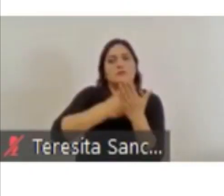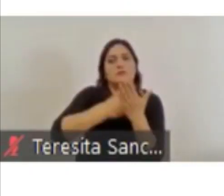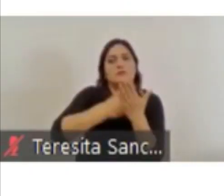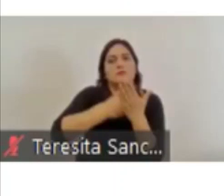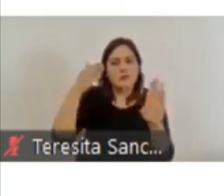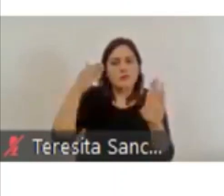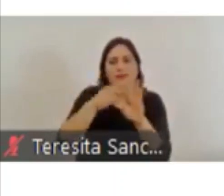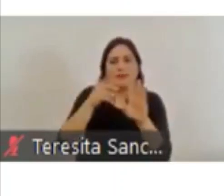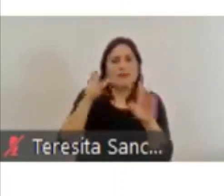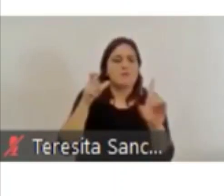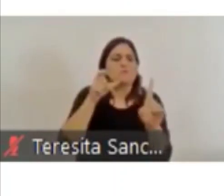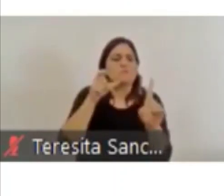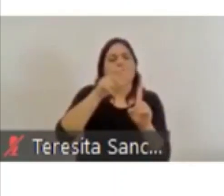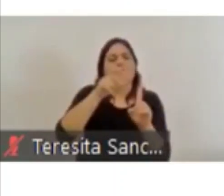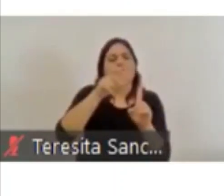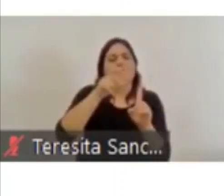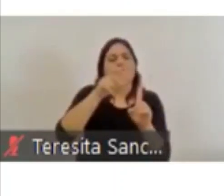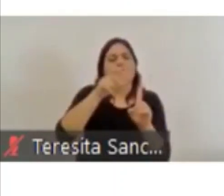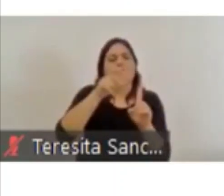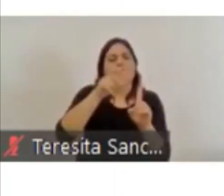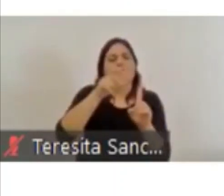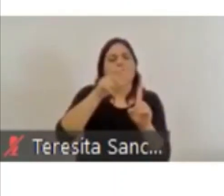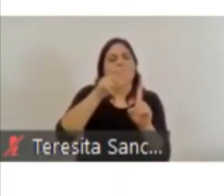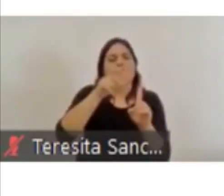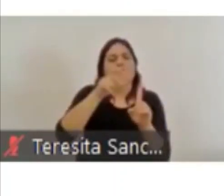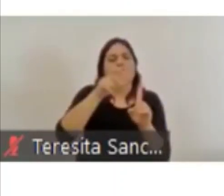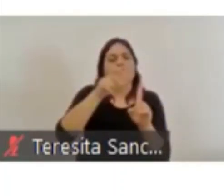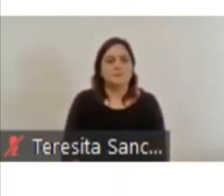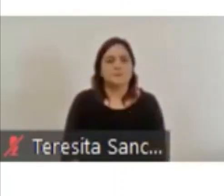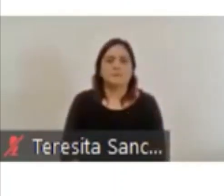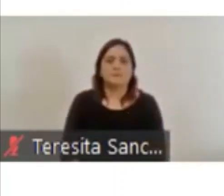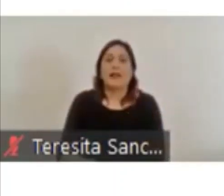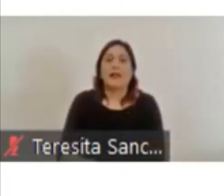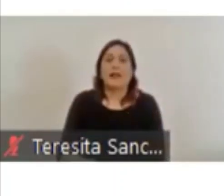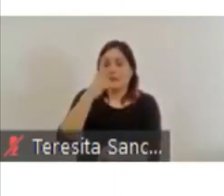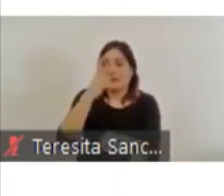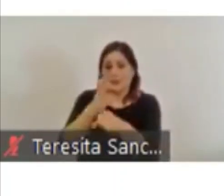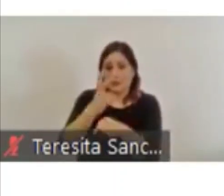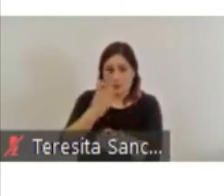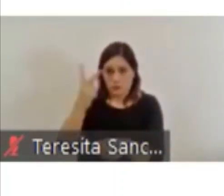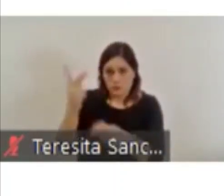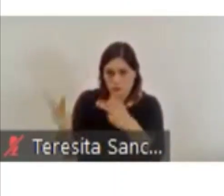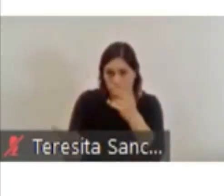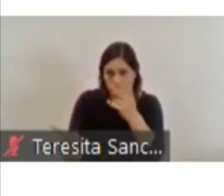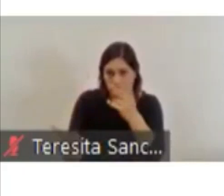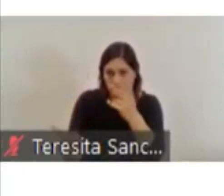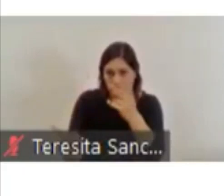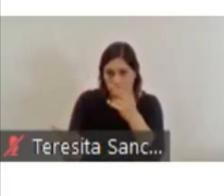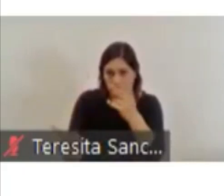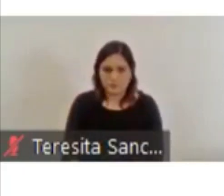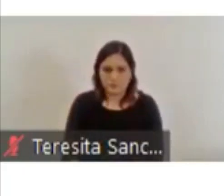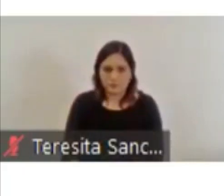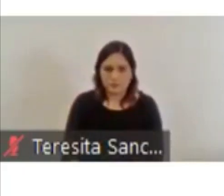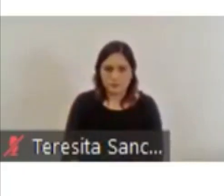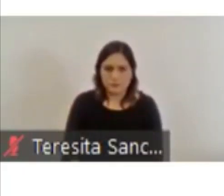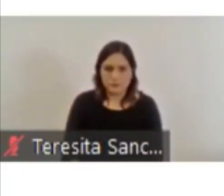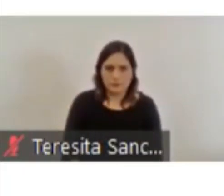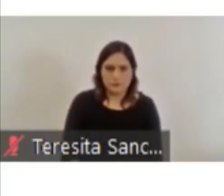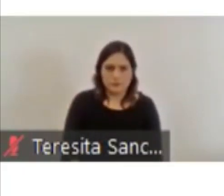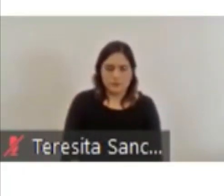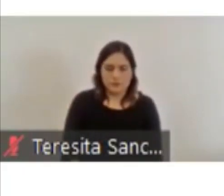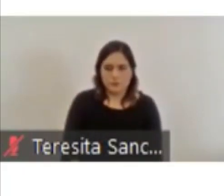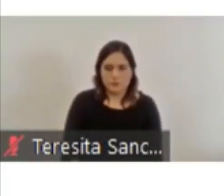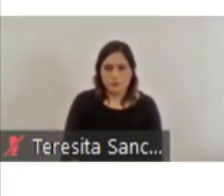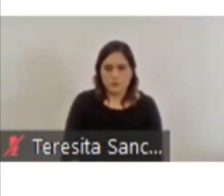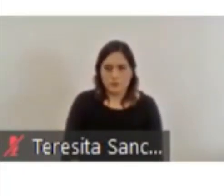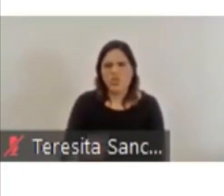de la protección civil, ¿no? Bien, y la segunda pregunta que yo les haría es, ¿qué es lo que nosotros